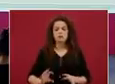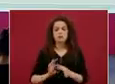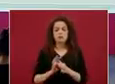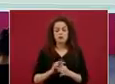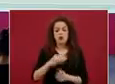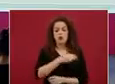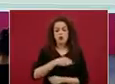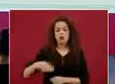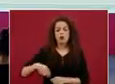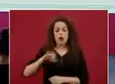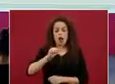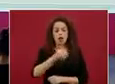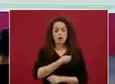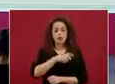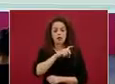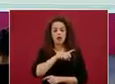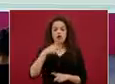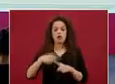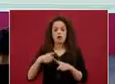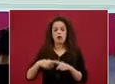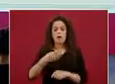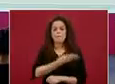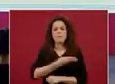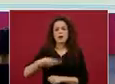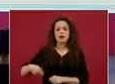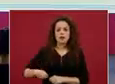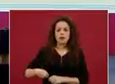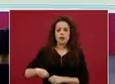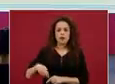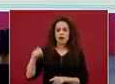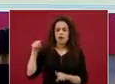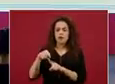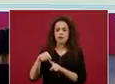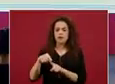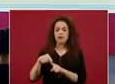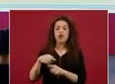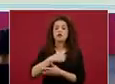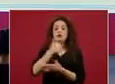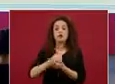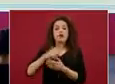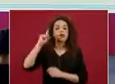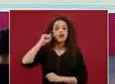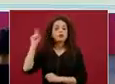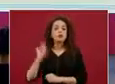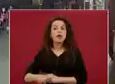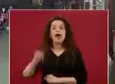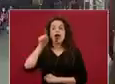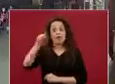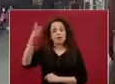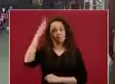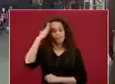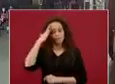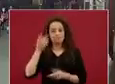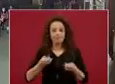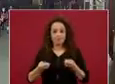cuyo presidente es el presidente de la ciudad de Zacatecas. La siguiente, por favor.